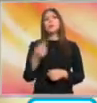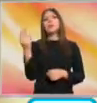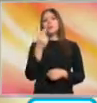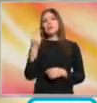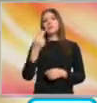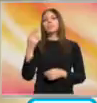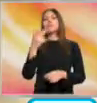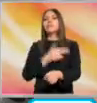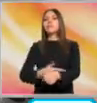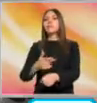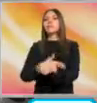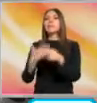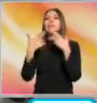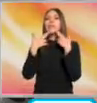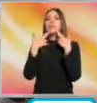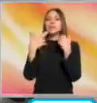alta.